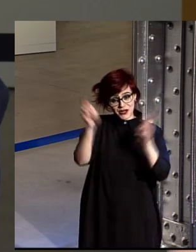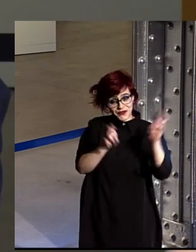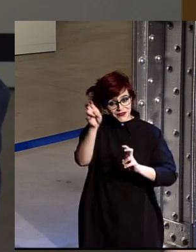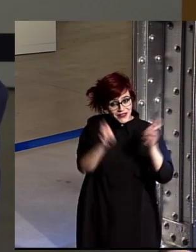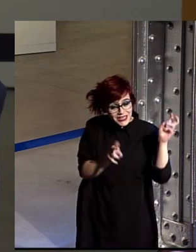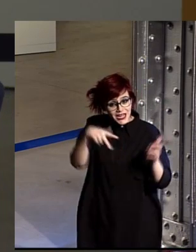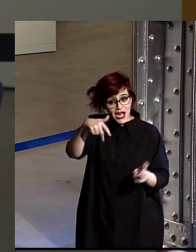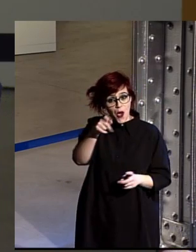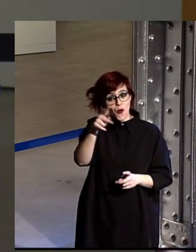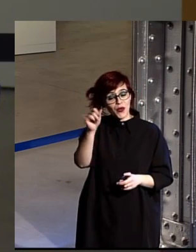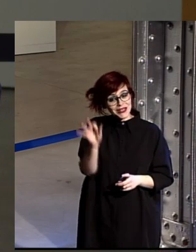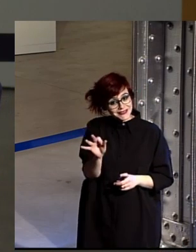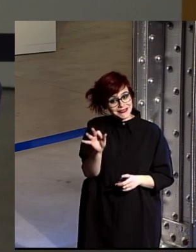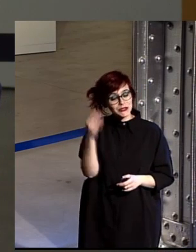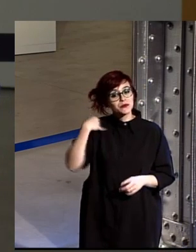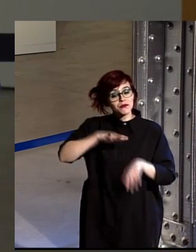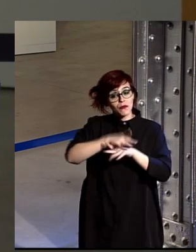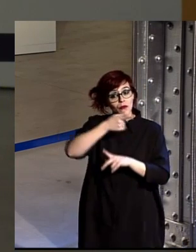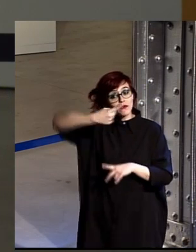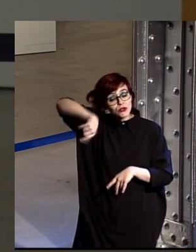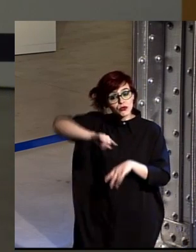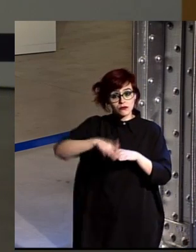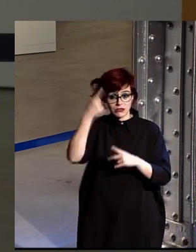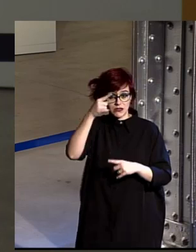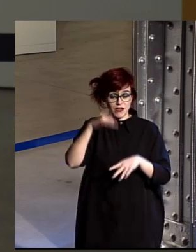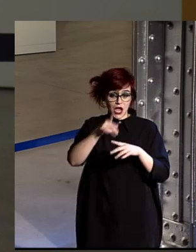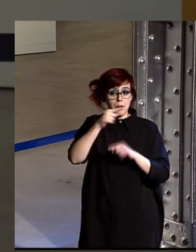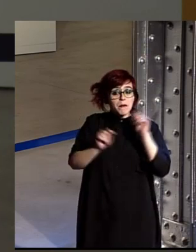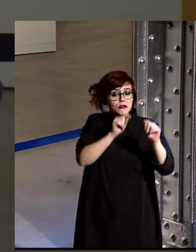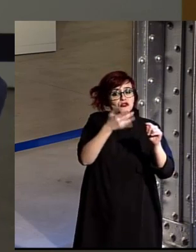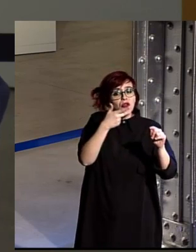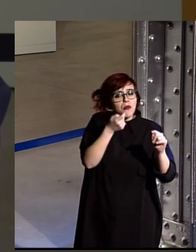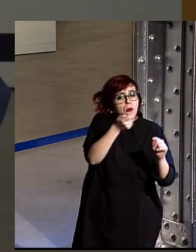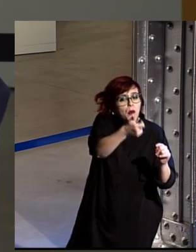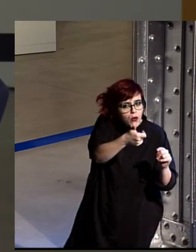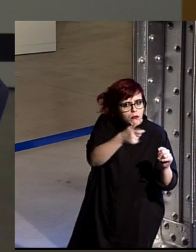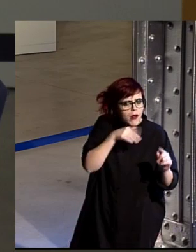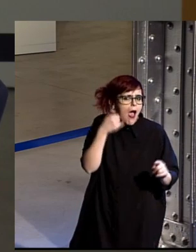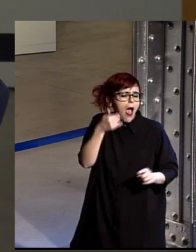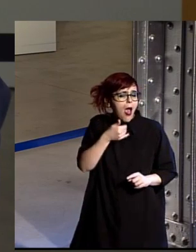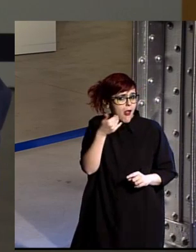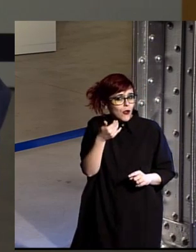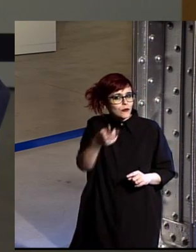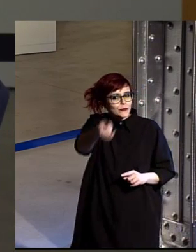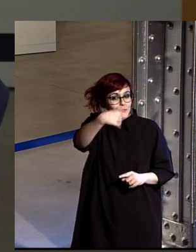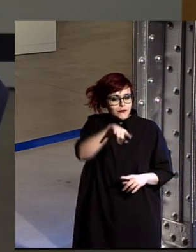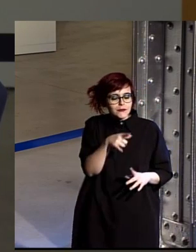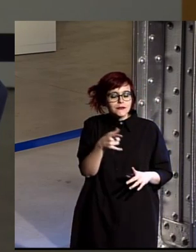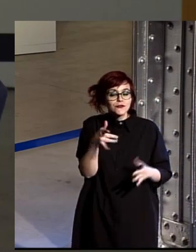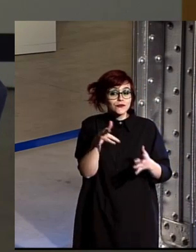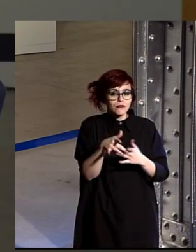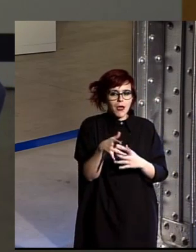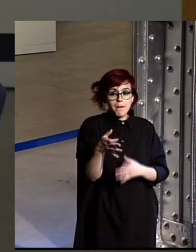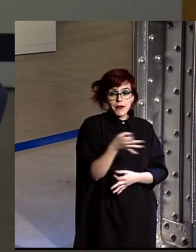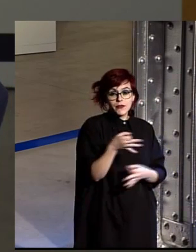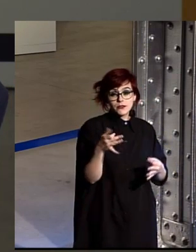Naucas, y lo que hay que hacer es, como realmente los virus sabemos muy poco, pero sabemos algo, vais a quedar muy bien si